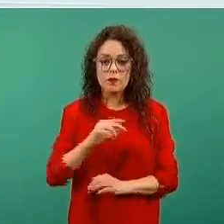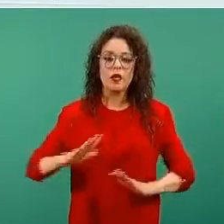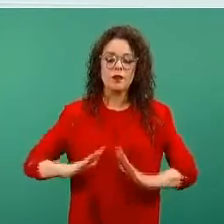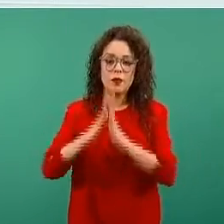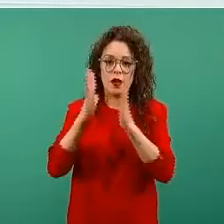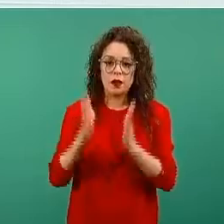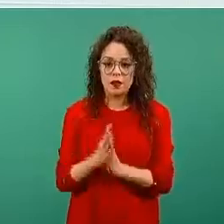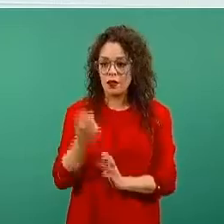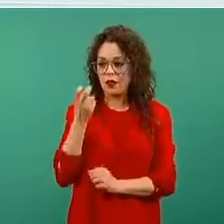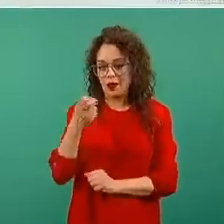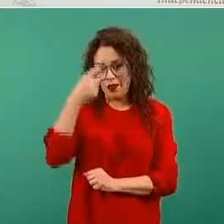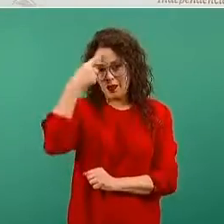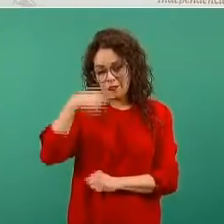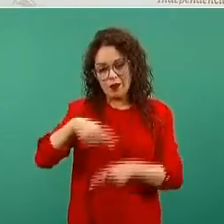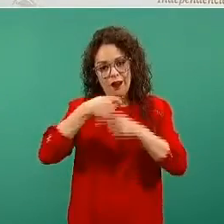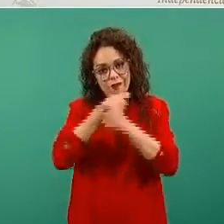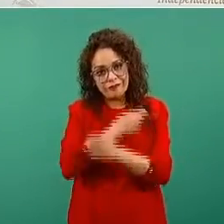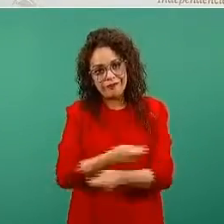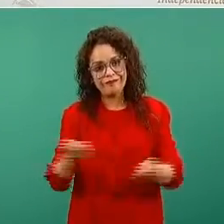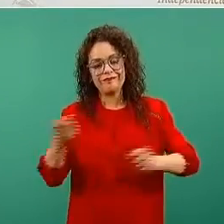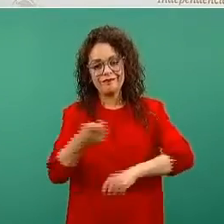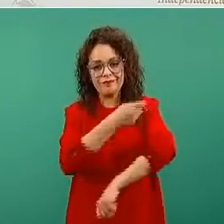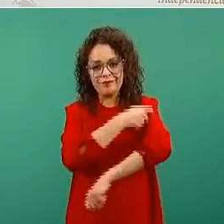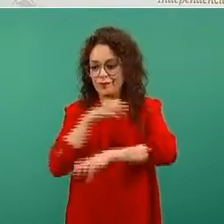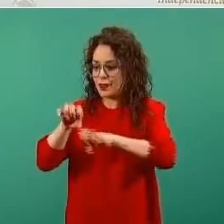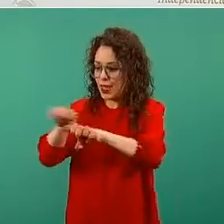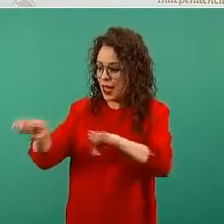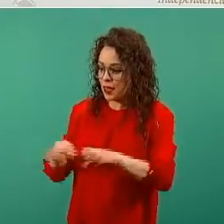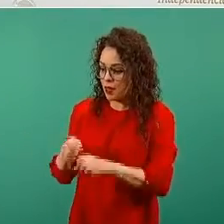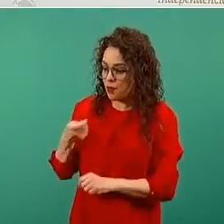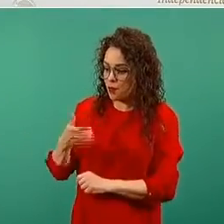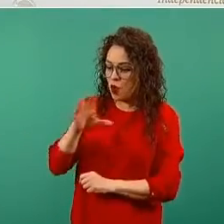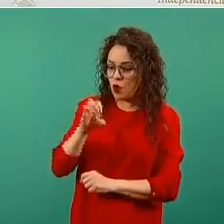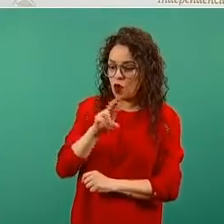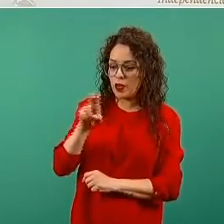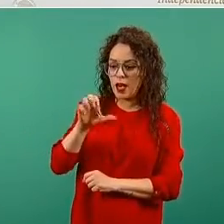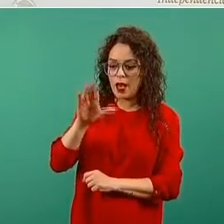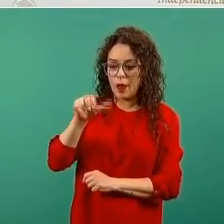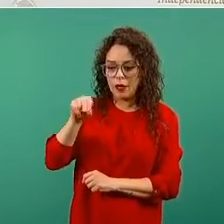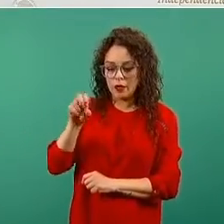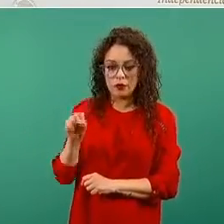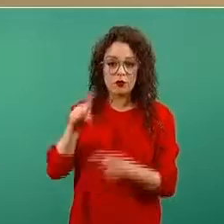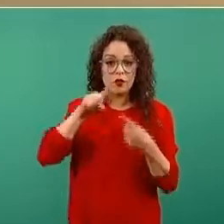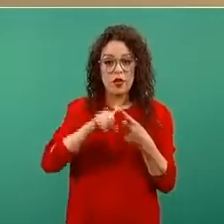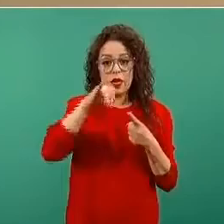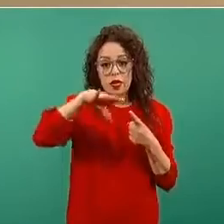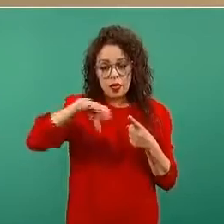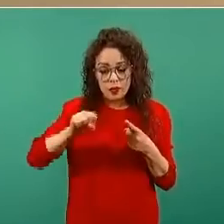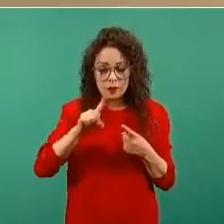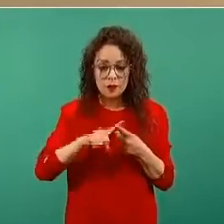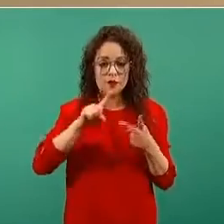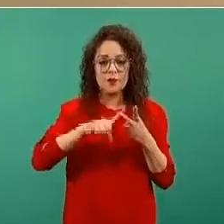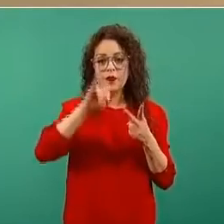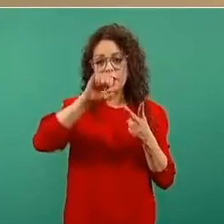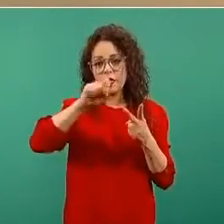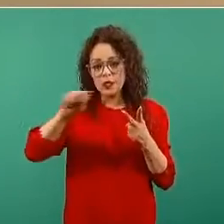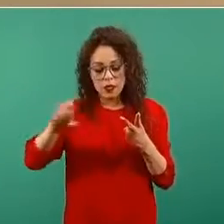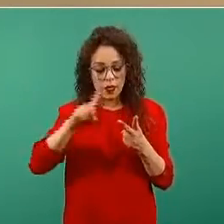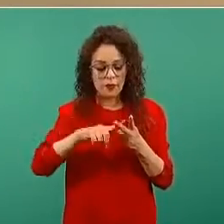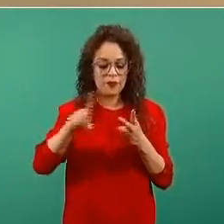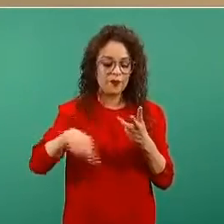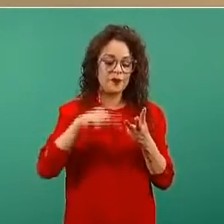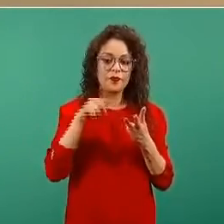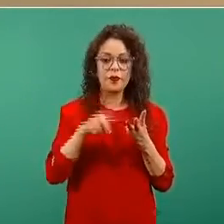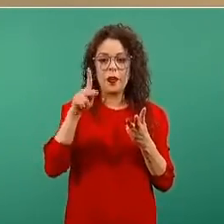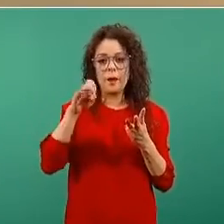Correcaminos, tanto de las instituciones de salud, el Instituto Mexicano del Seguro Social, el ISSSTE, los servicios